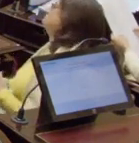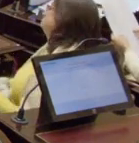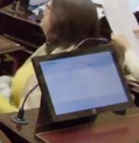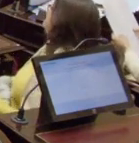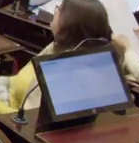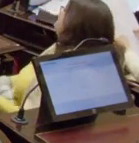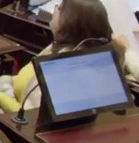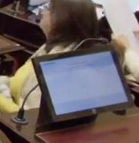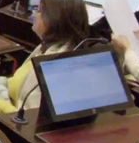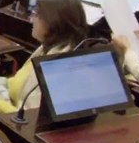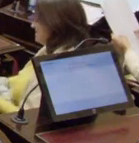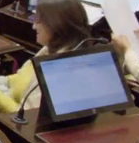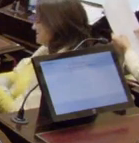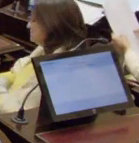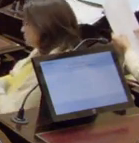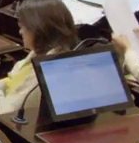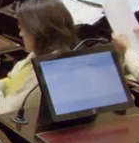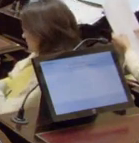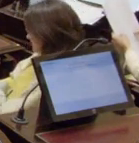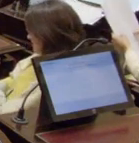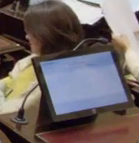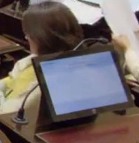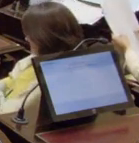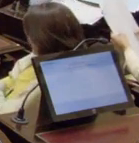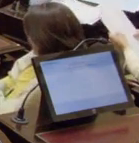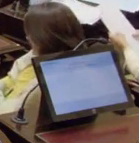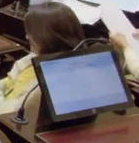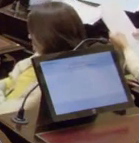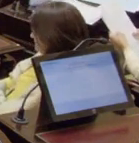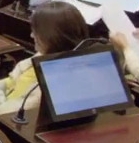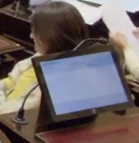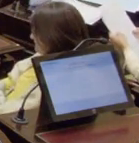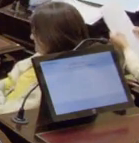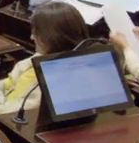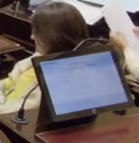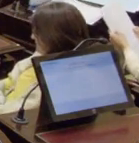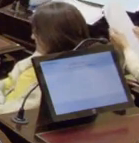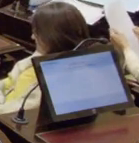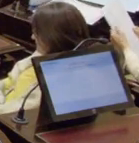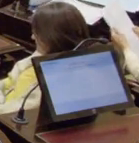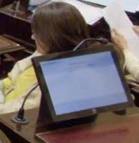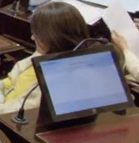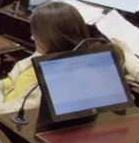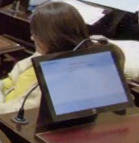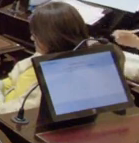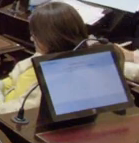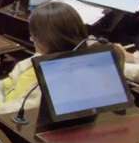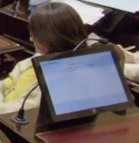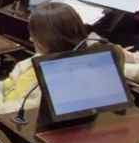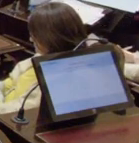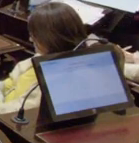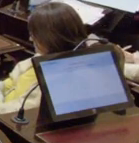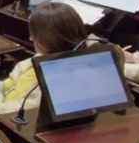senadoras López Valverde y Vega, por el que se modifica la ley de protección integral para prevenir, sancionar y erradicar la